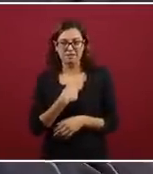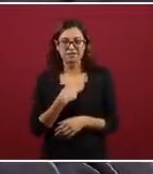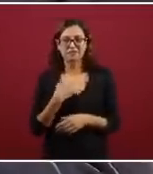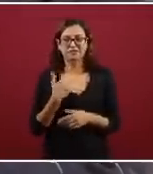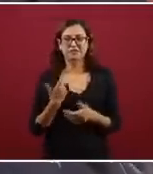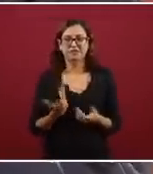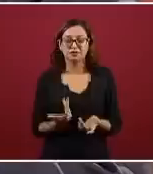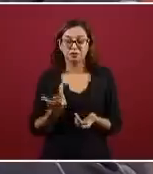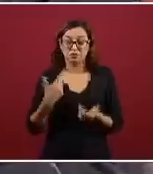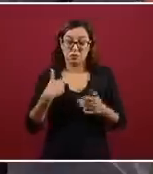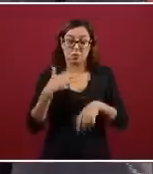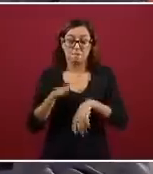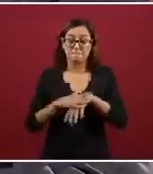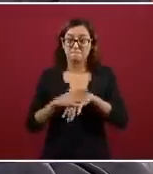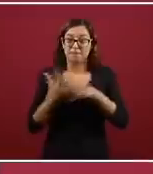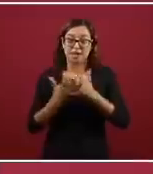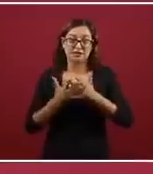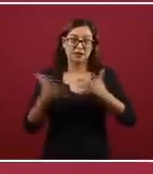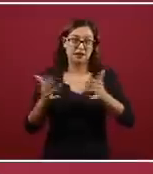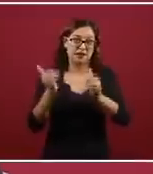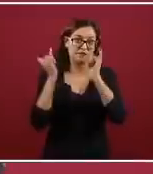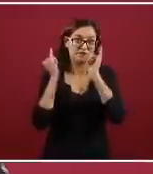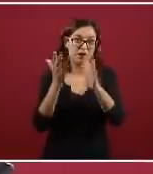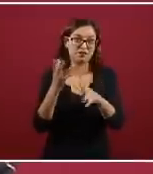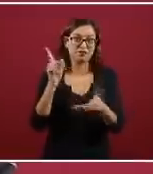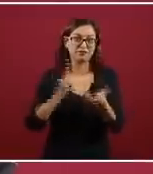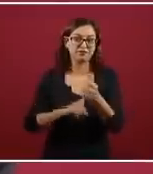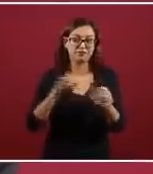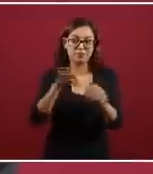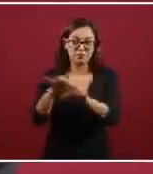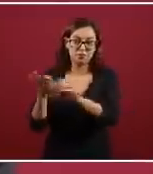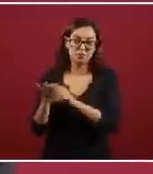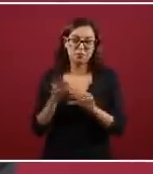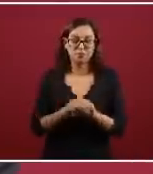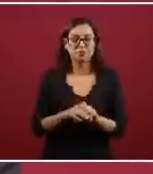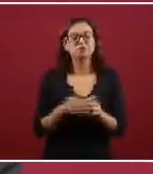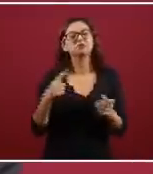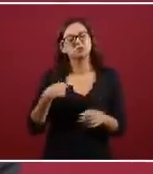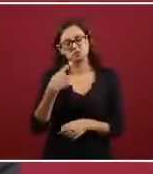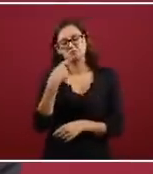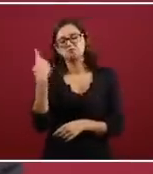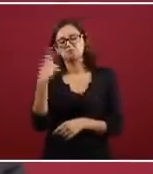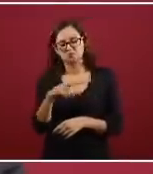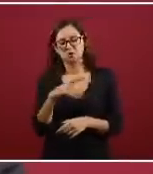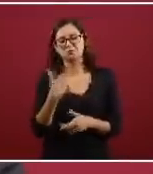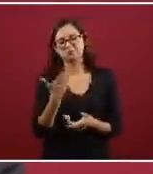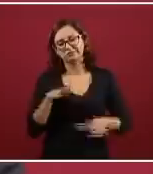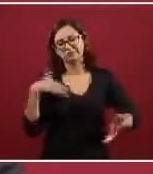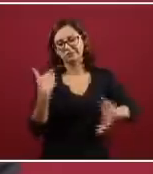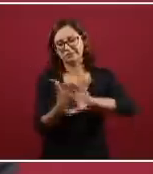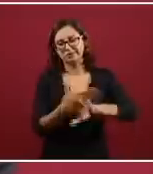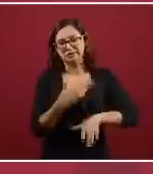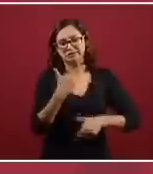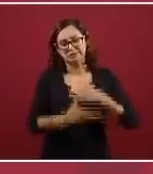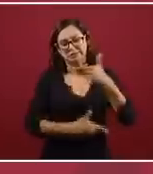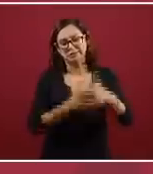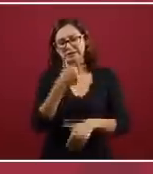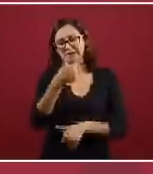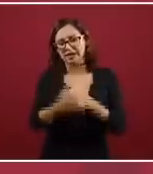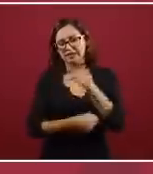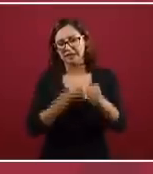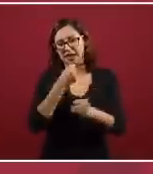gran fraude en esa elección. Lo demandé y hay un proceso judicial largo que duró